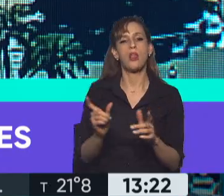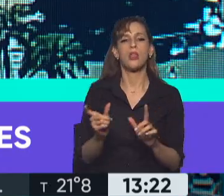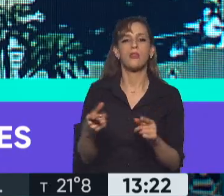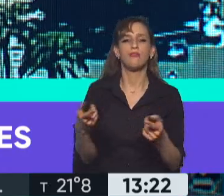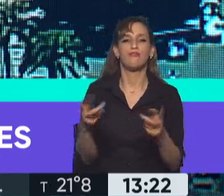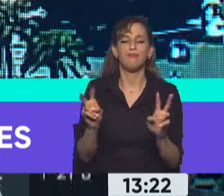gracias raúl